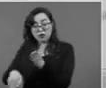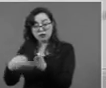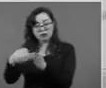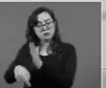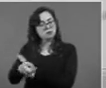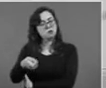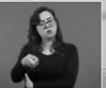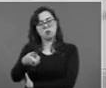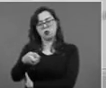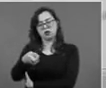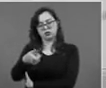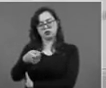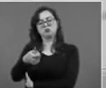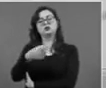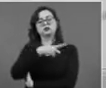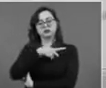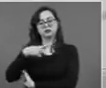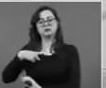Gracias.